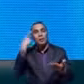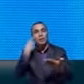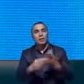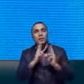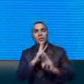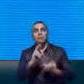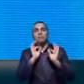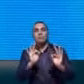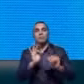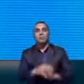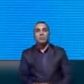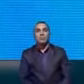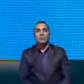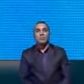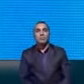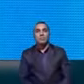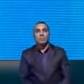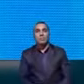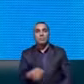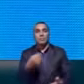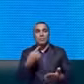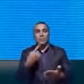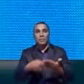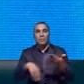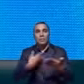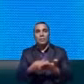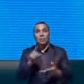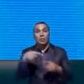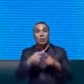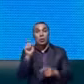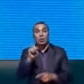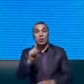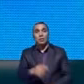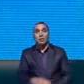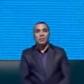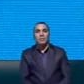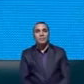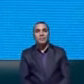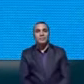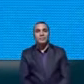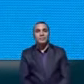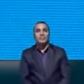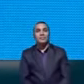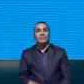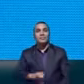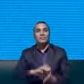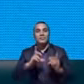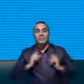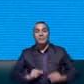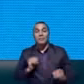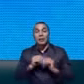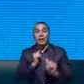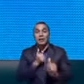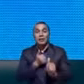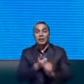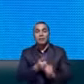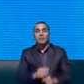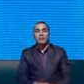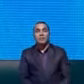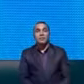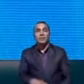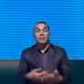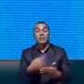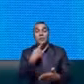para responder debidamente, que acudan cuando crean necesario al centro de salud más cercano, donde se les